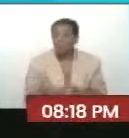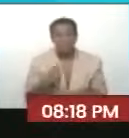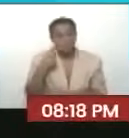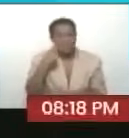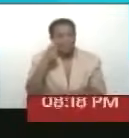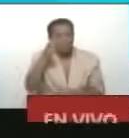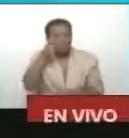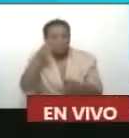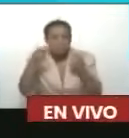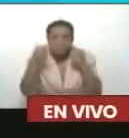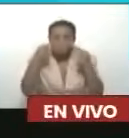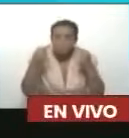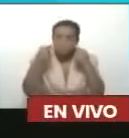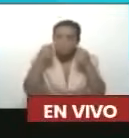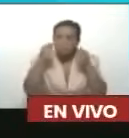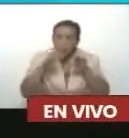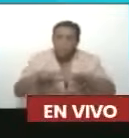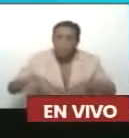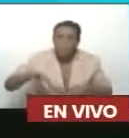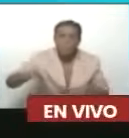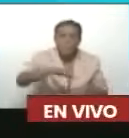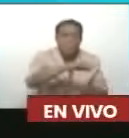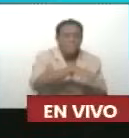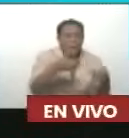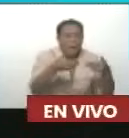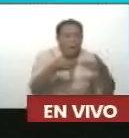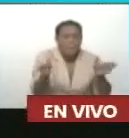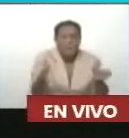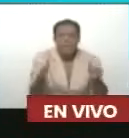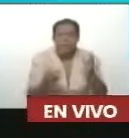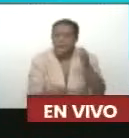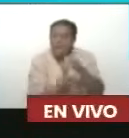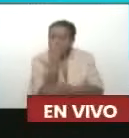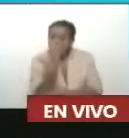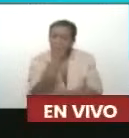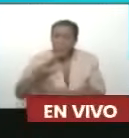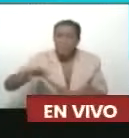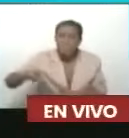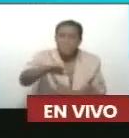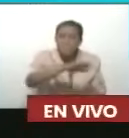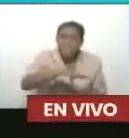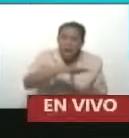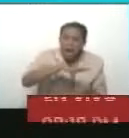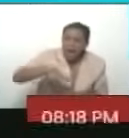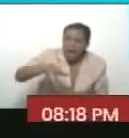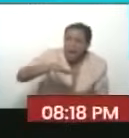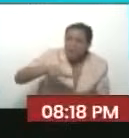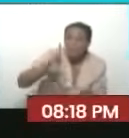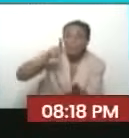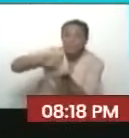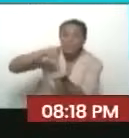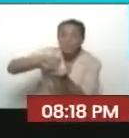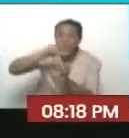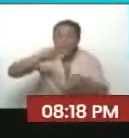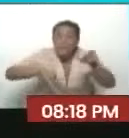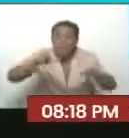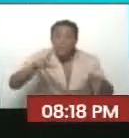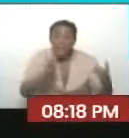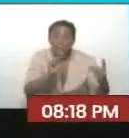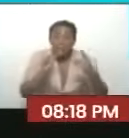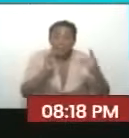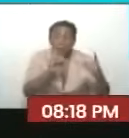estuvo pendiente de crear los espacios territoriales, sectoriales, locales, para la participación, el